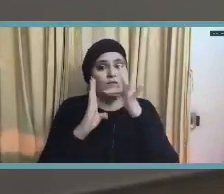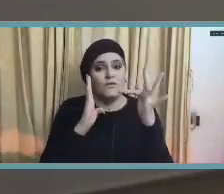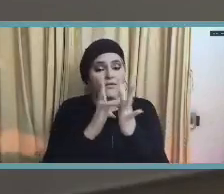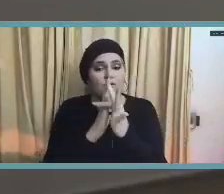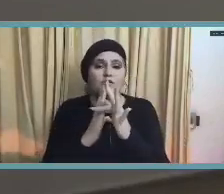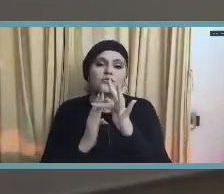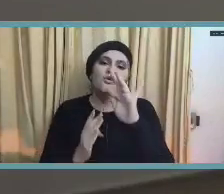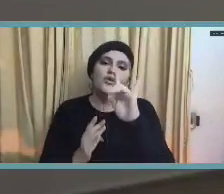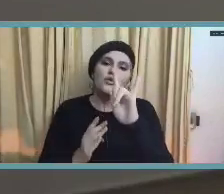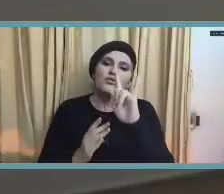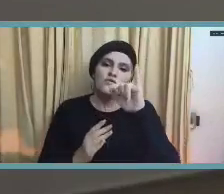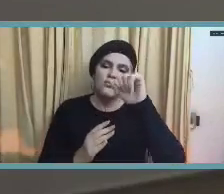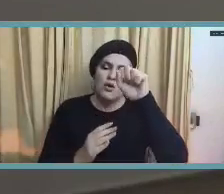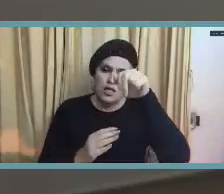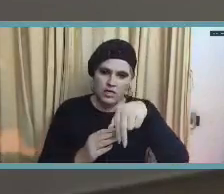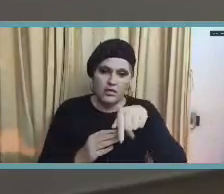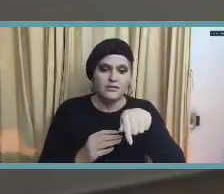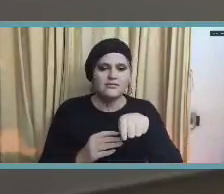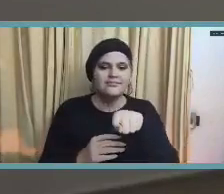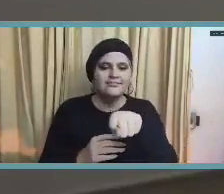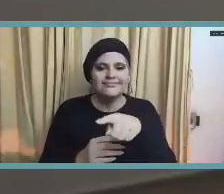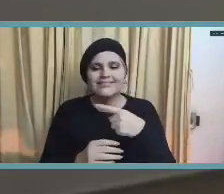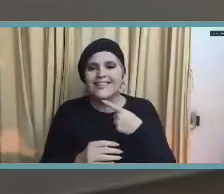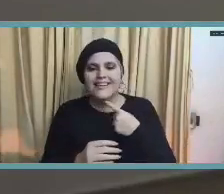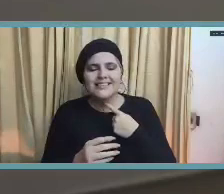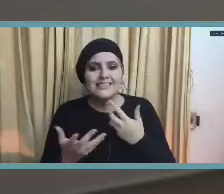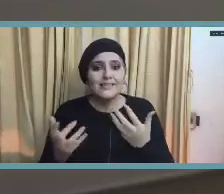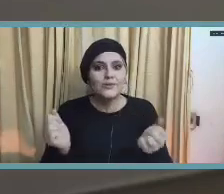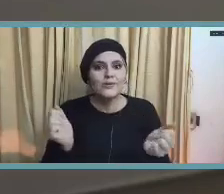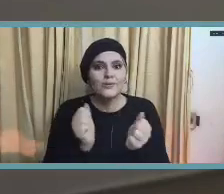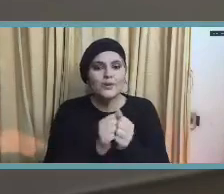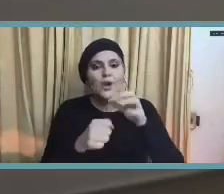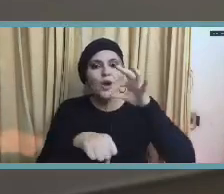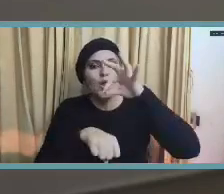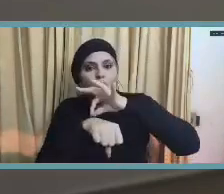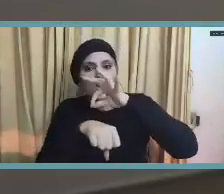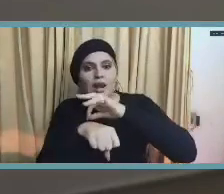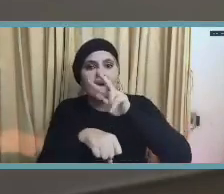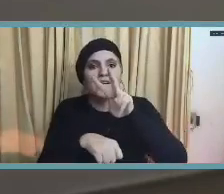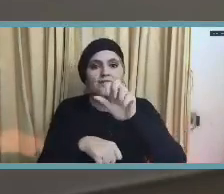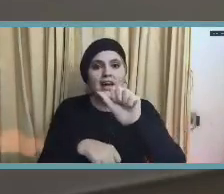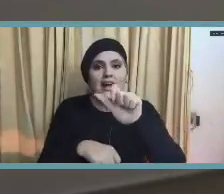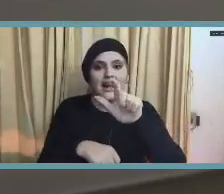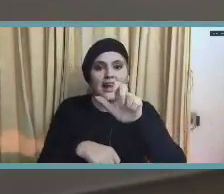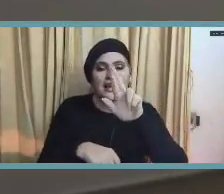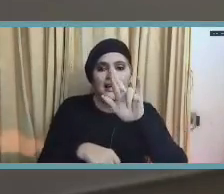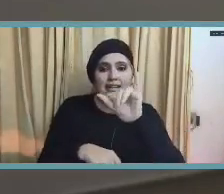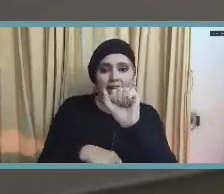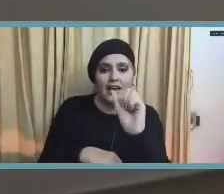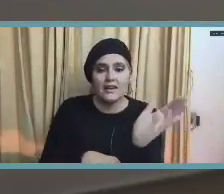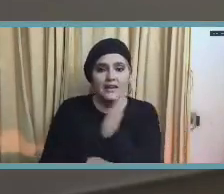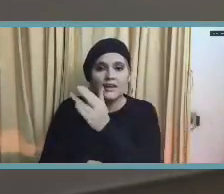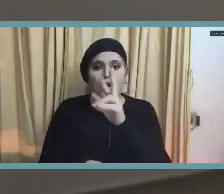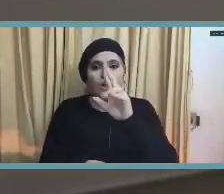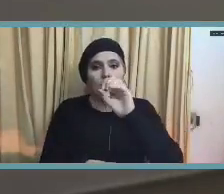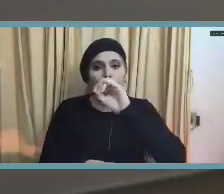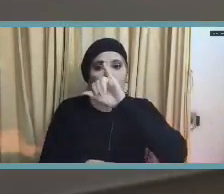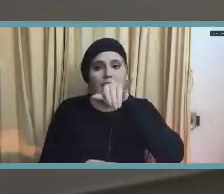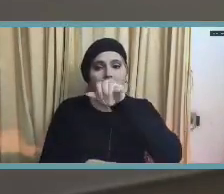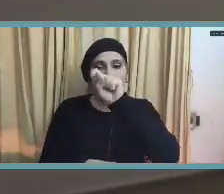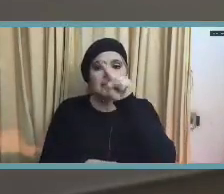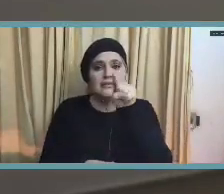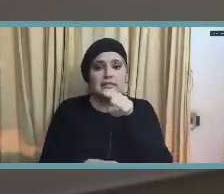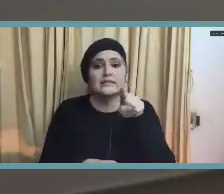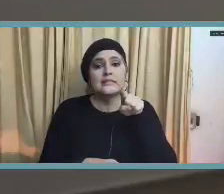muy, muy, muy interesante. Nos acompaña doctora Valeria Rojas. Doctora Valeria es vicepresidenta de nuestra